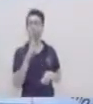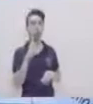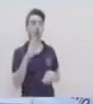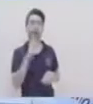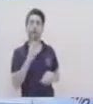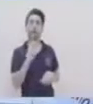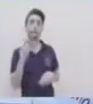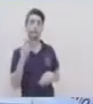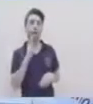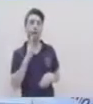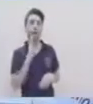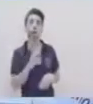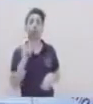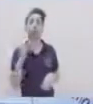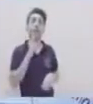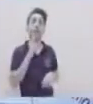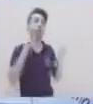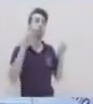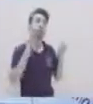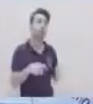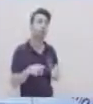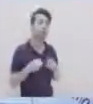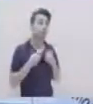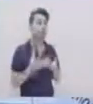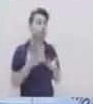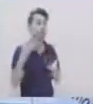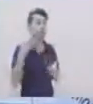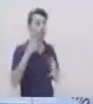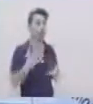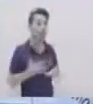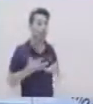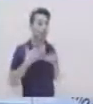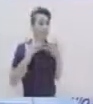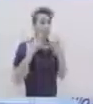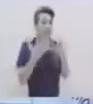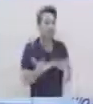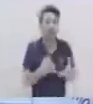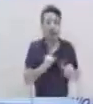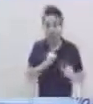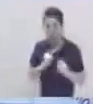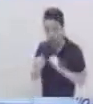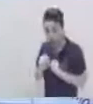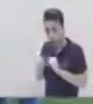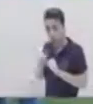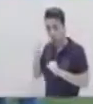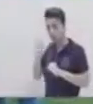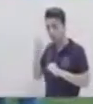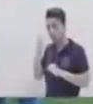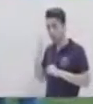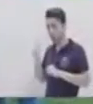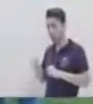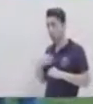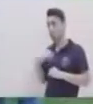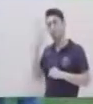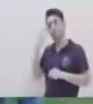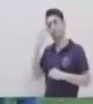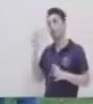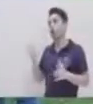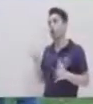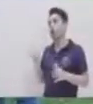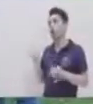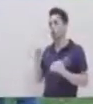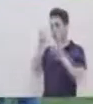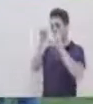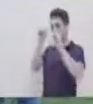como tal. Porque los verbos, como tú bien dijiste, deben estar conjugados para transmitir esa acción. Y para saber cómo